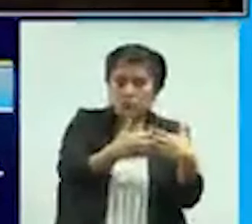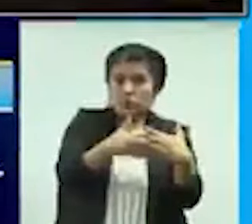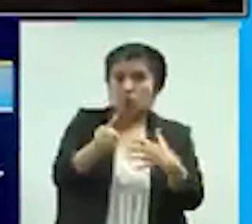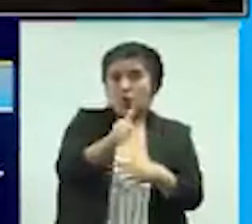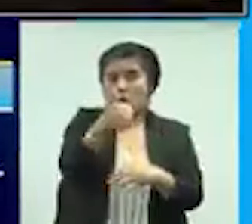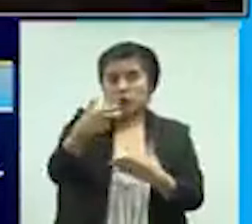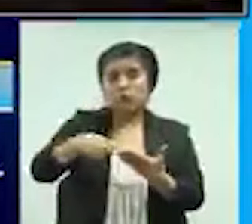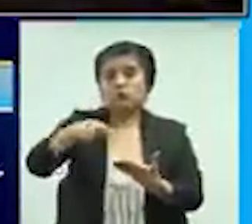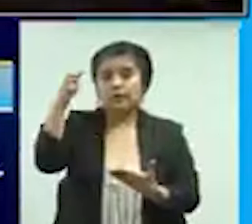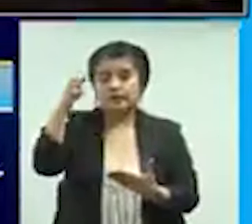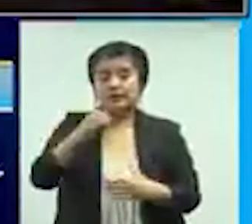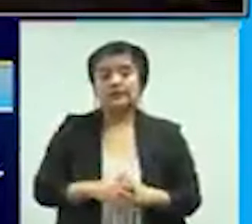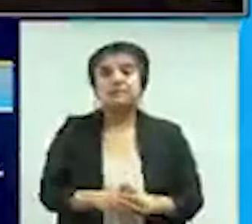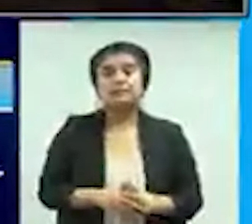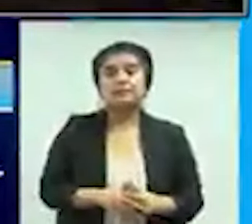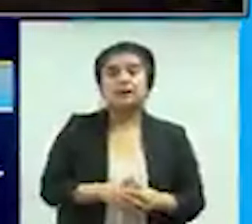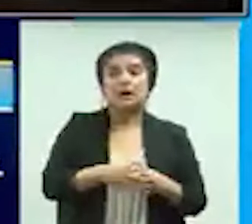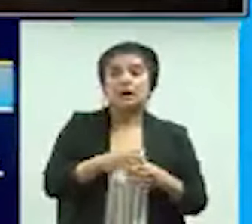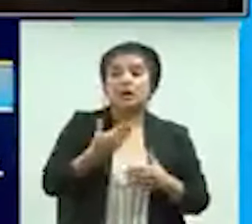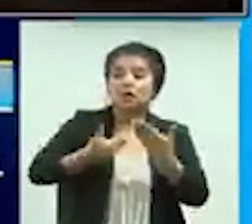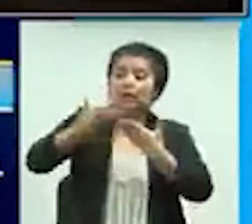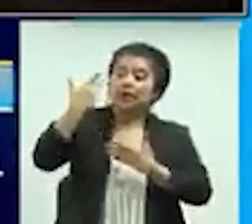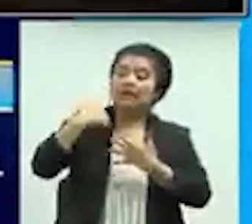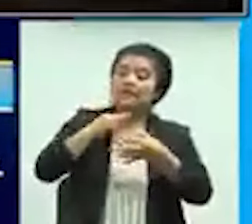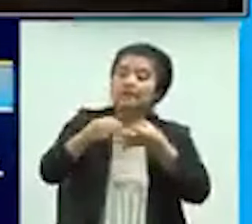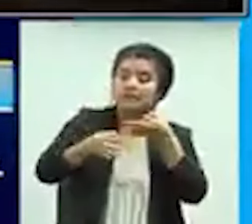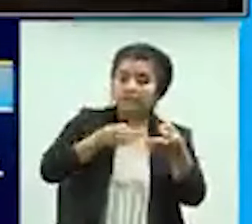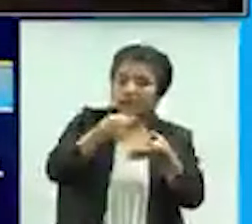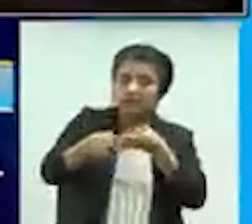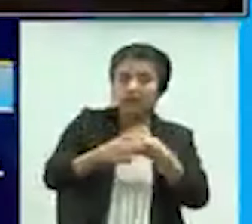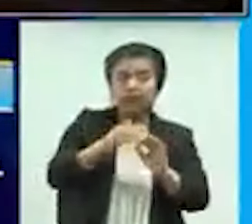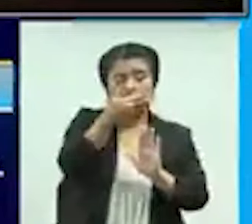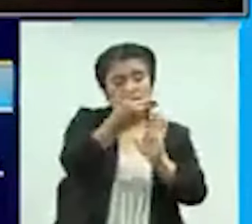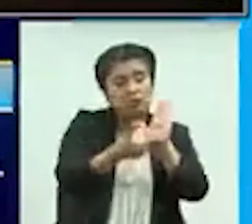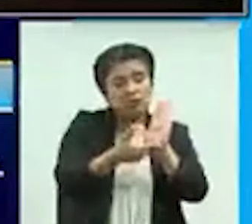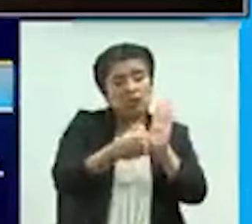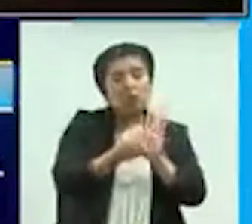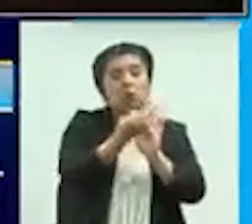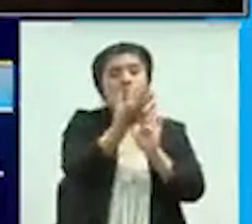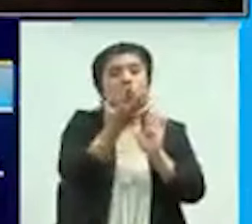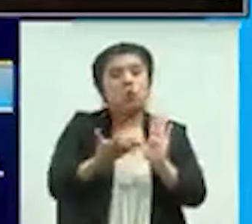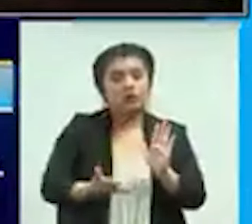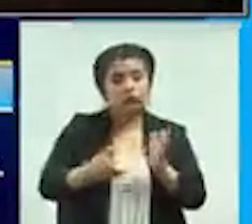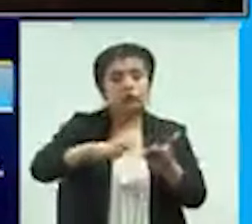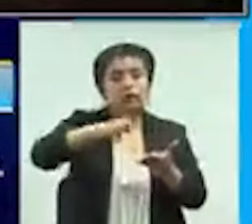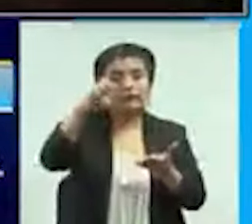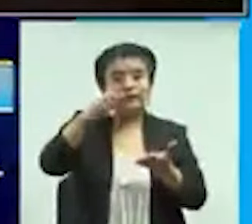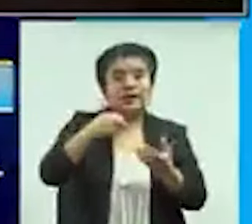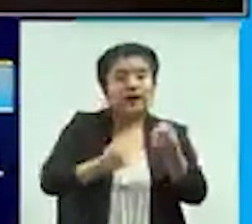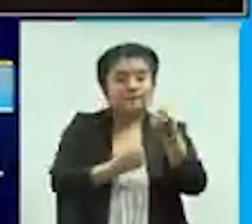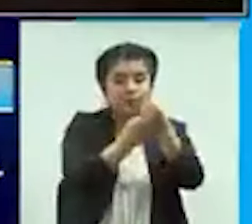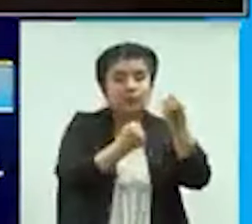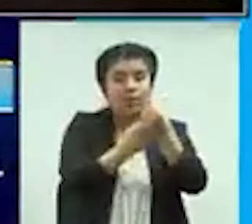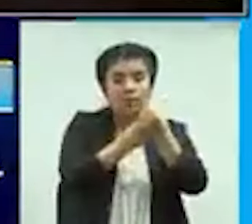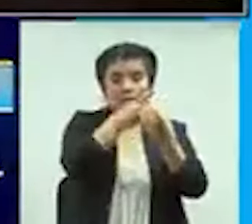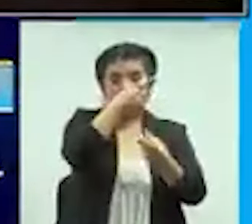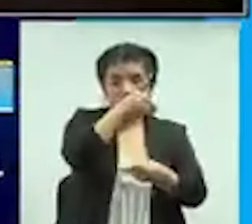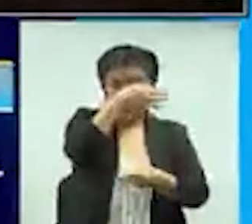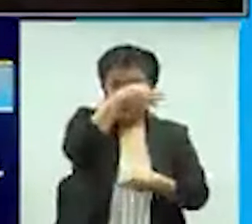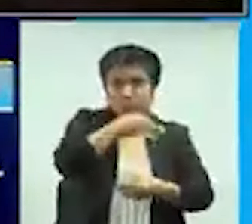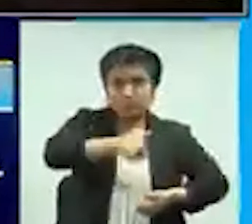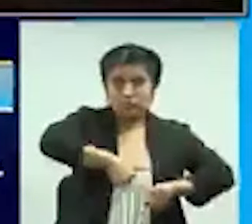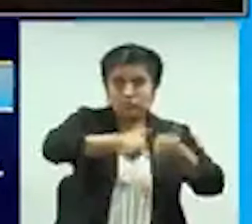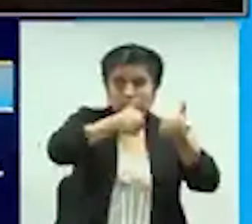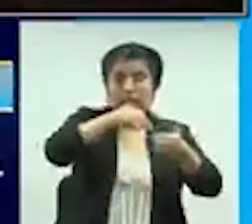otros países. Lo anterior se refleja en la cantidad de países que apoyaron a la resolución, siendo muchos de ellos